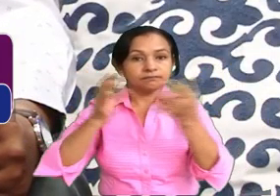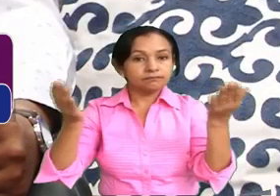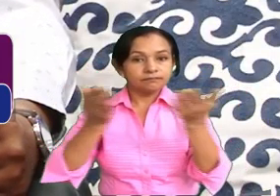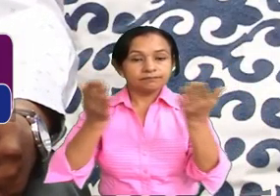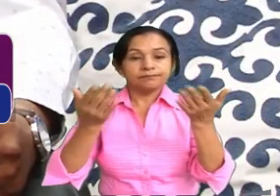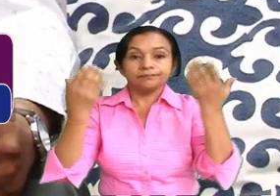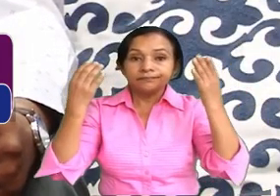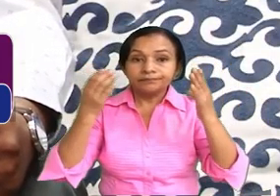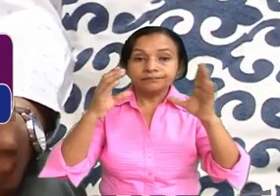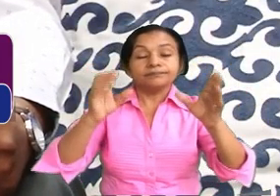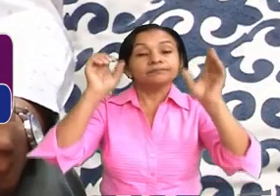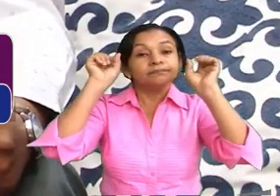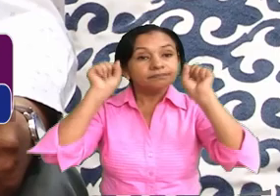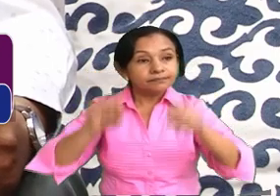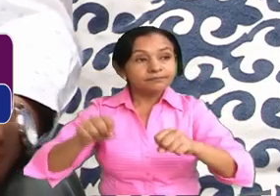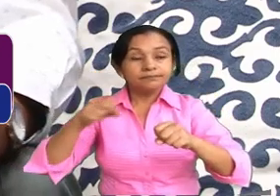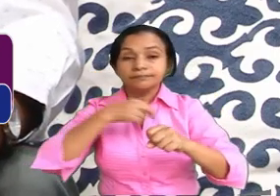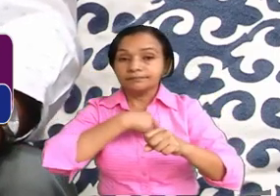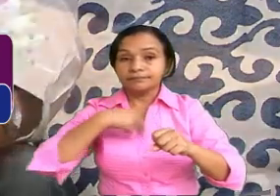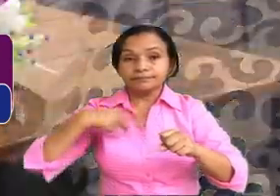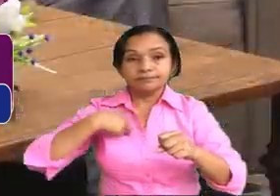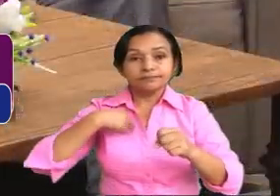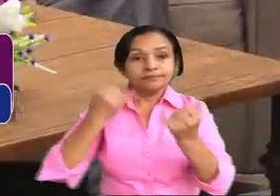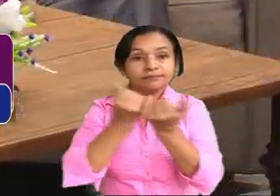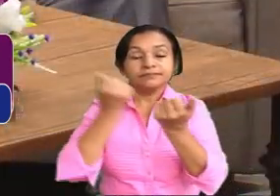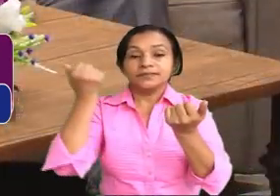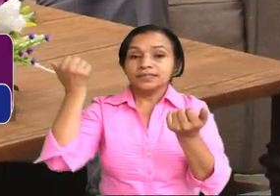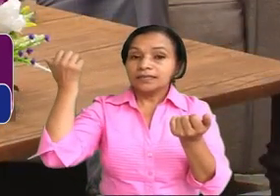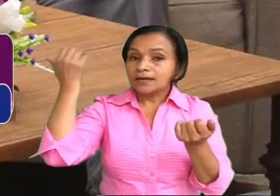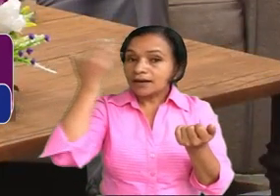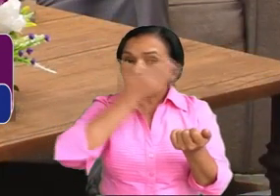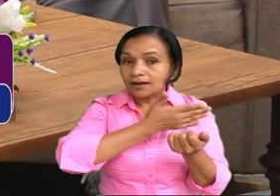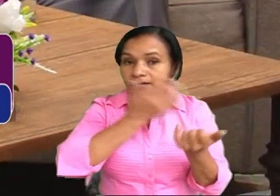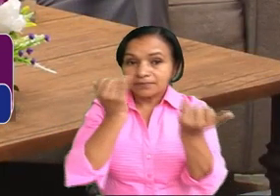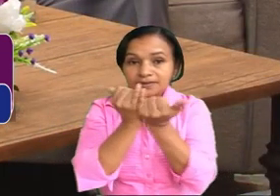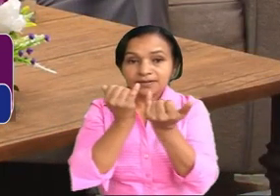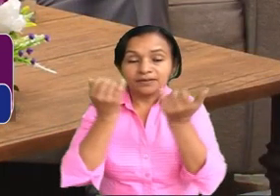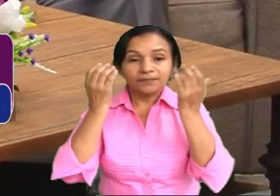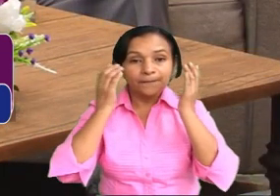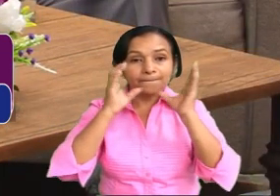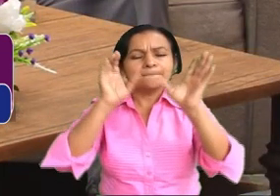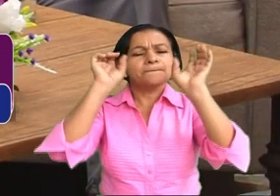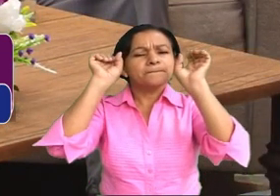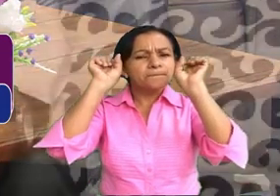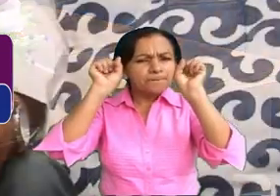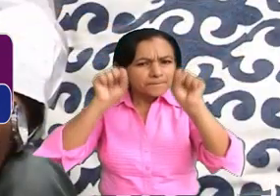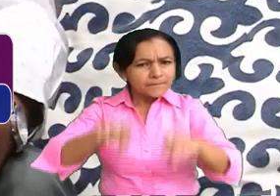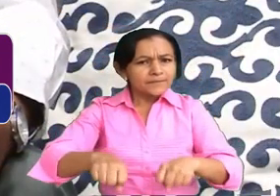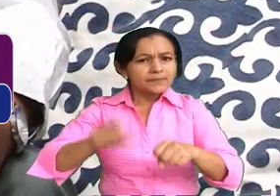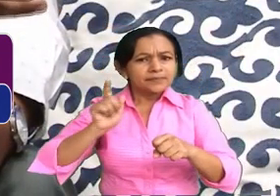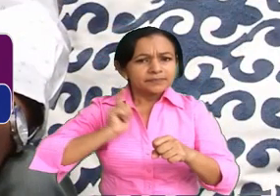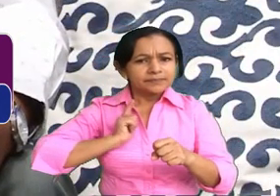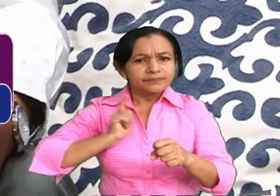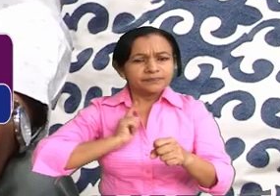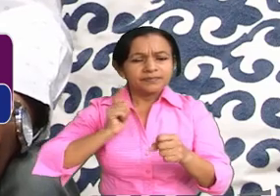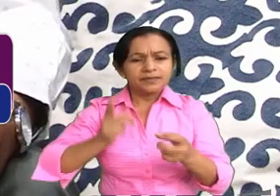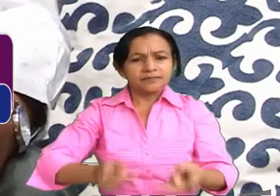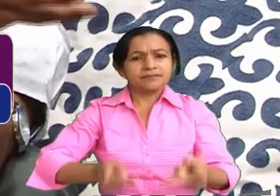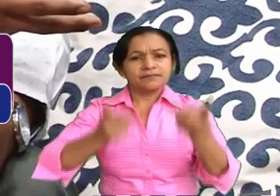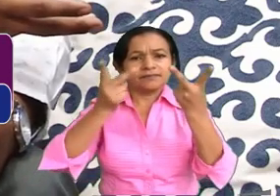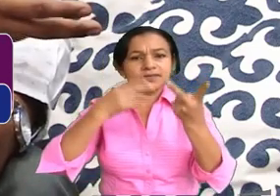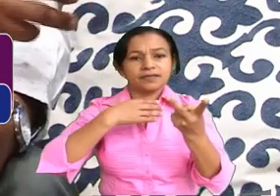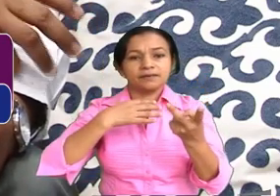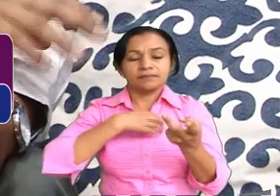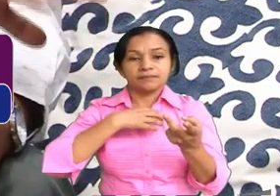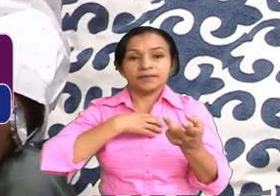elemento que da poder a las poblaciones afrodescendientes y pueblos originarios de la costa Caribe para tener medios de vida y mejorar